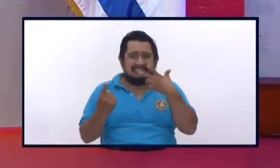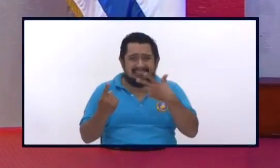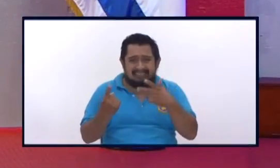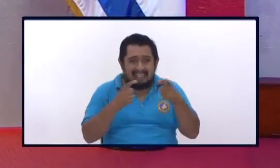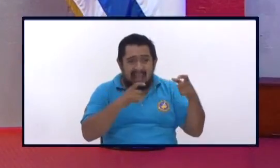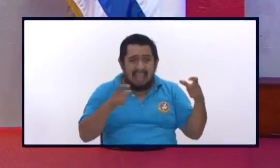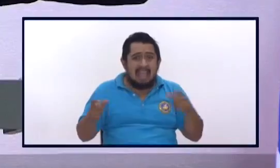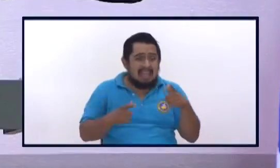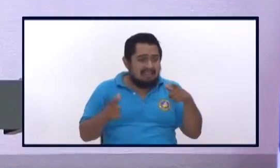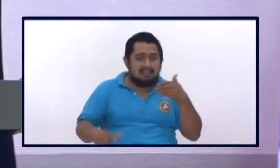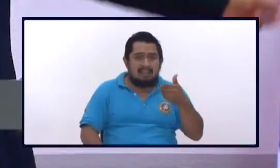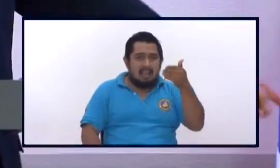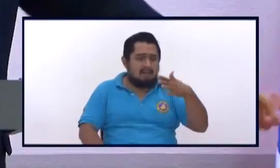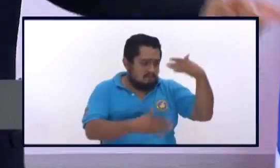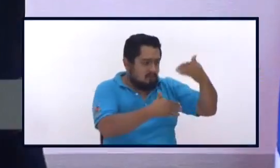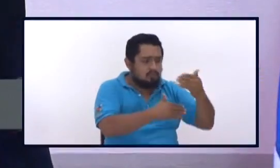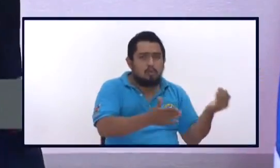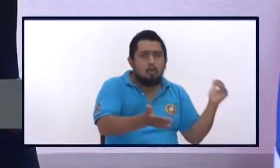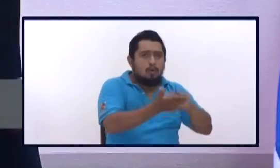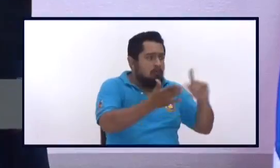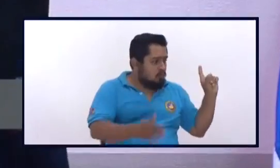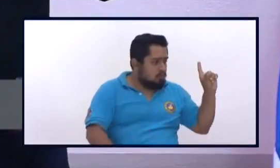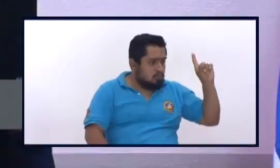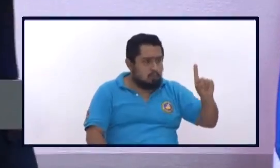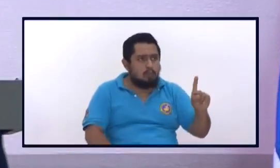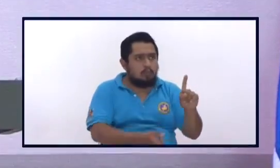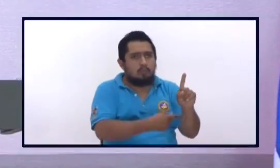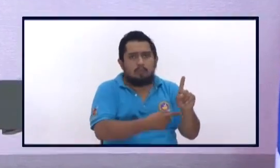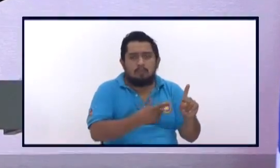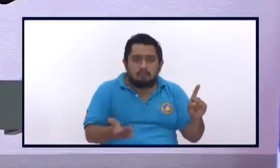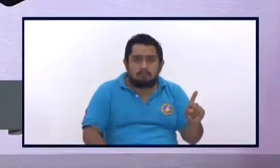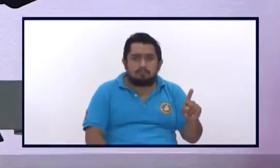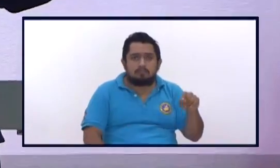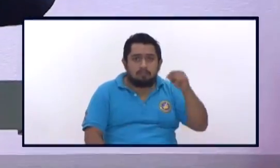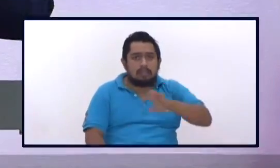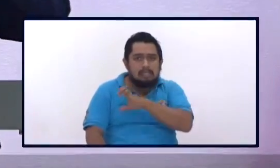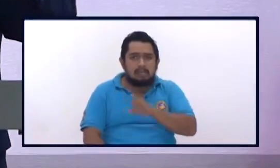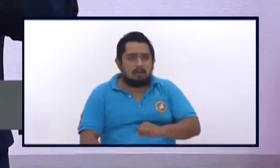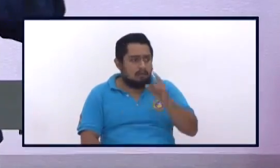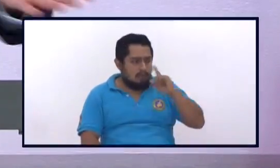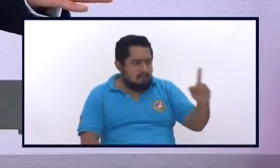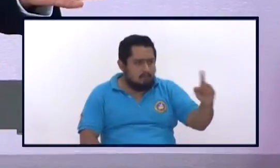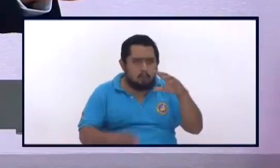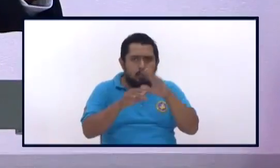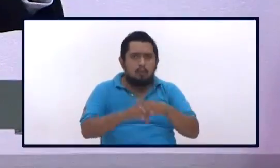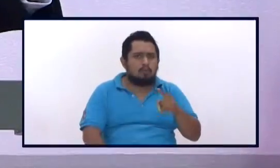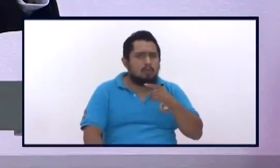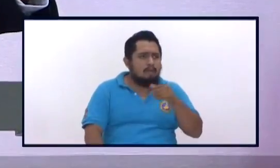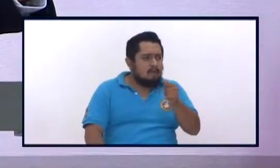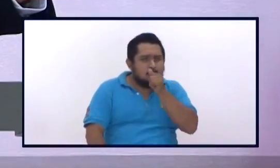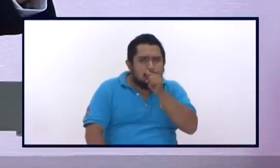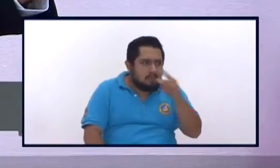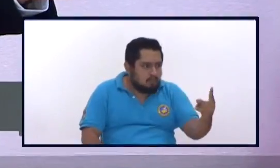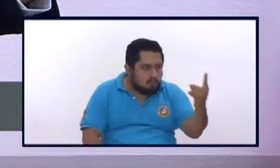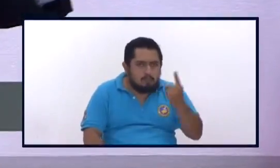fronteras decidió regresar por puntos ciegos como que uno repatriado para verlo parados que estuvieron entrando puntos sea porque no podía entrar